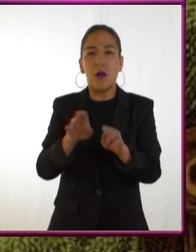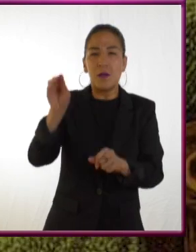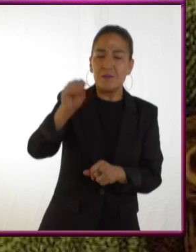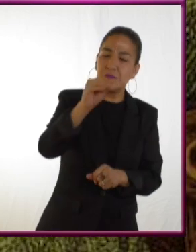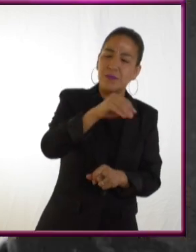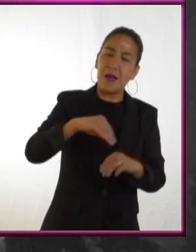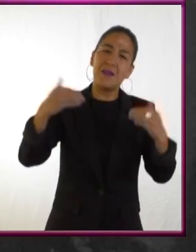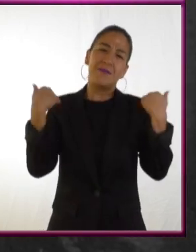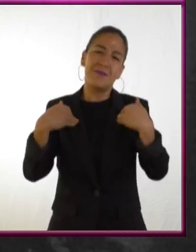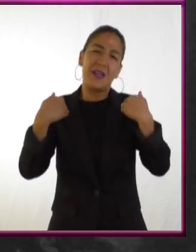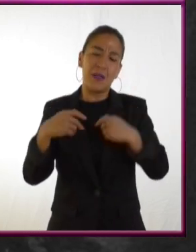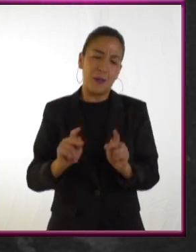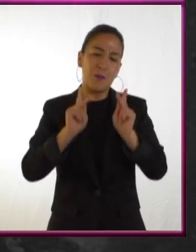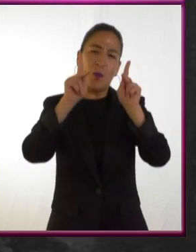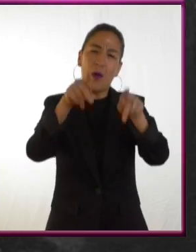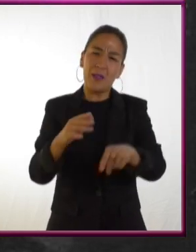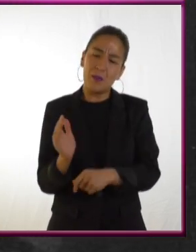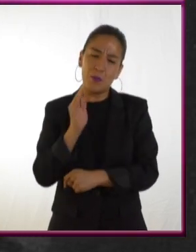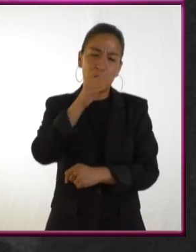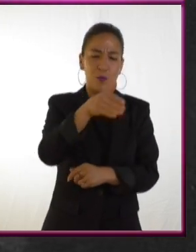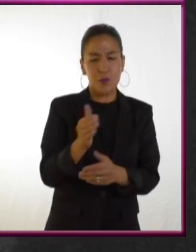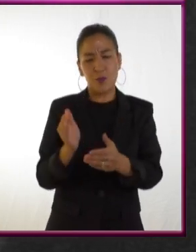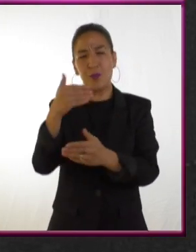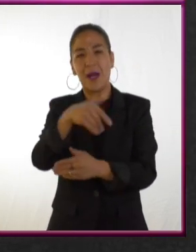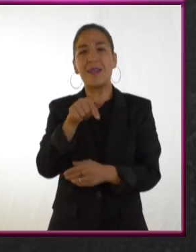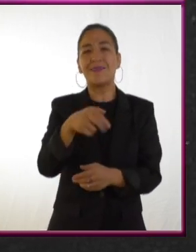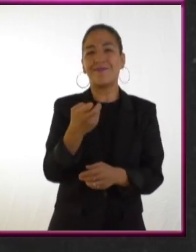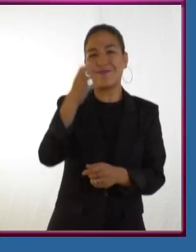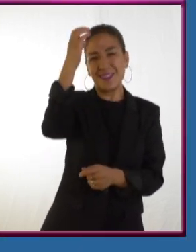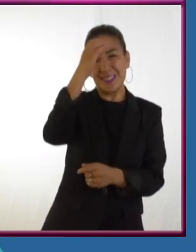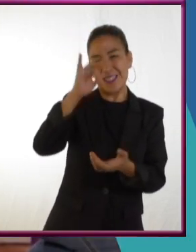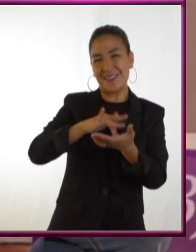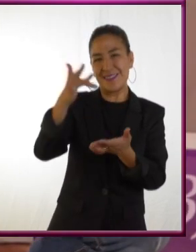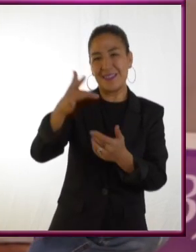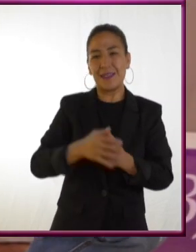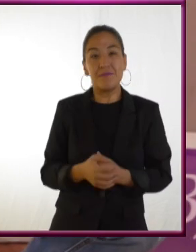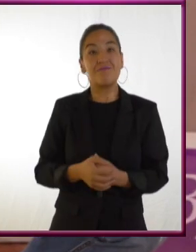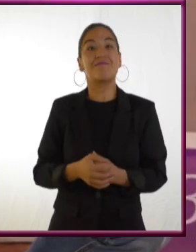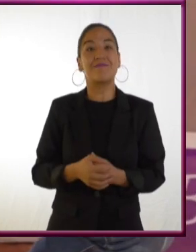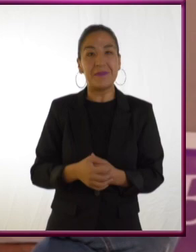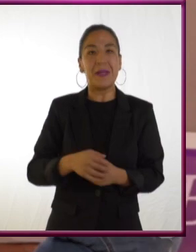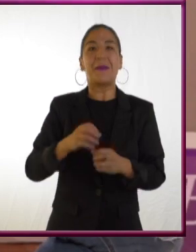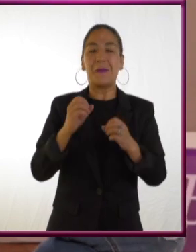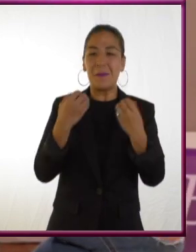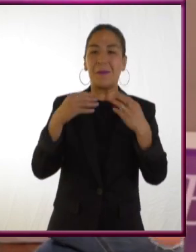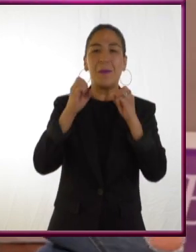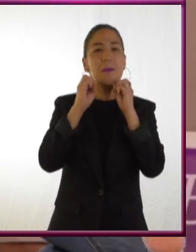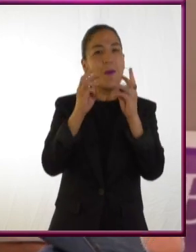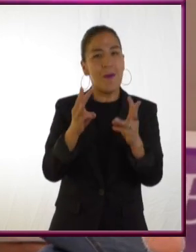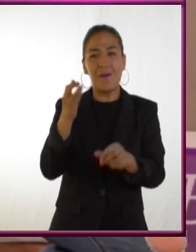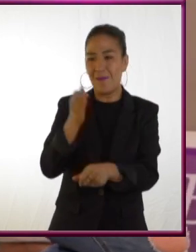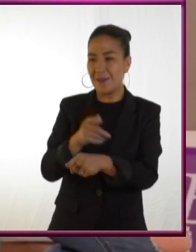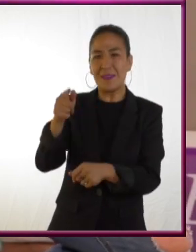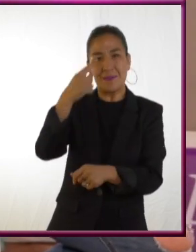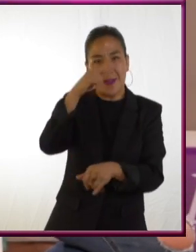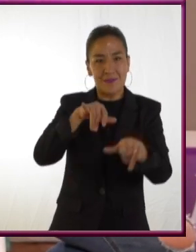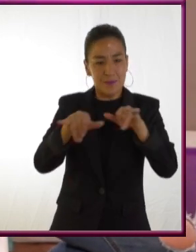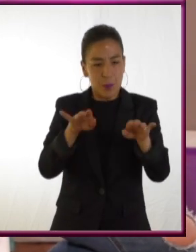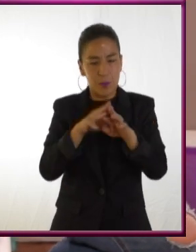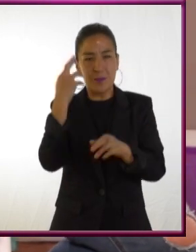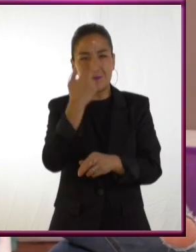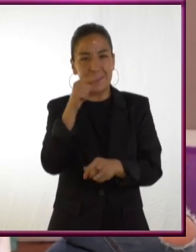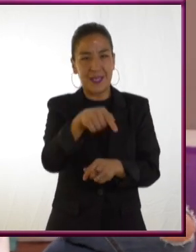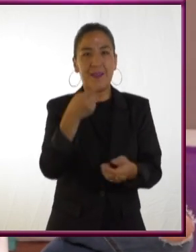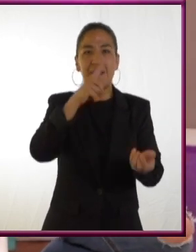un paseo vespertino cruzando puentes en una ciencia. Órale, ¿quién diría que ahora se usan los grafos para